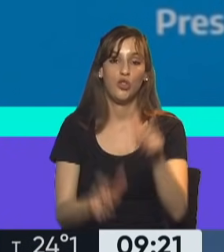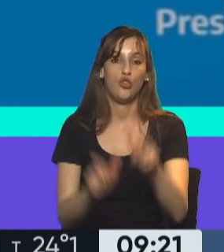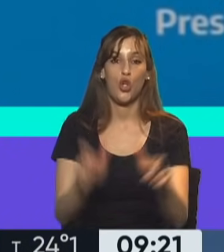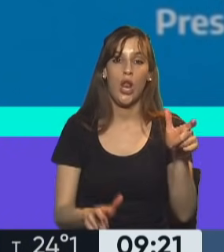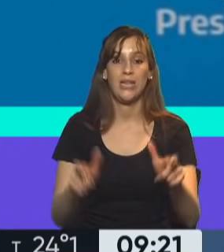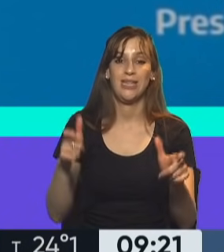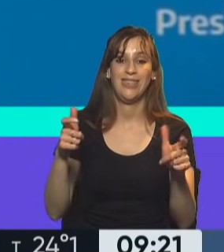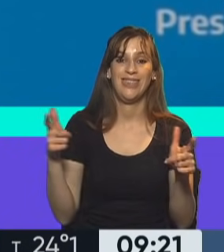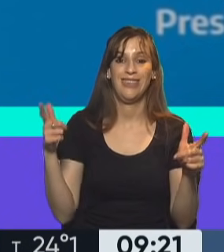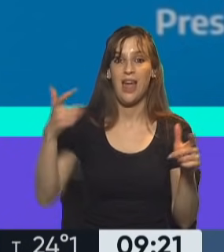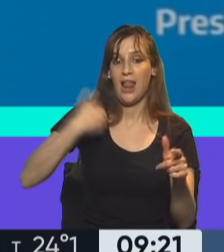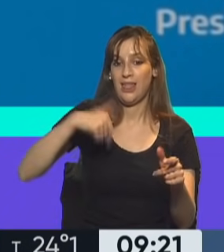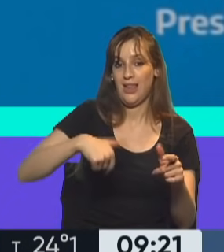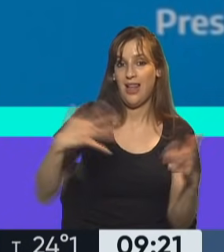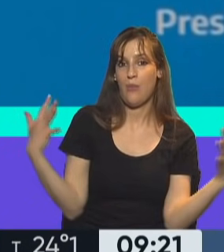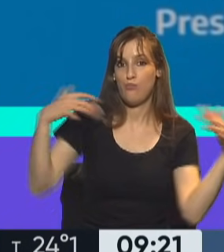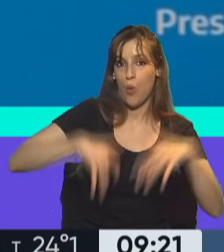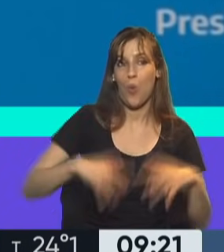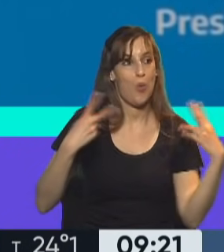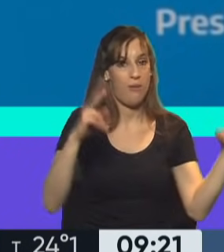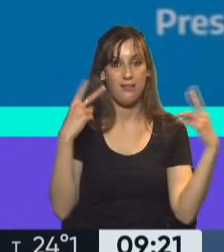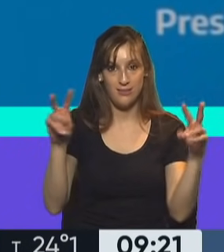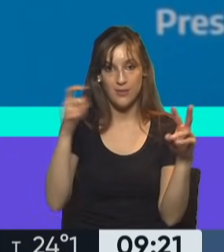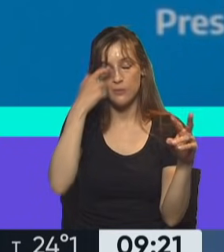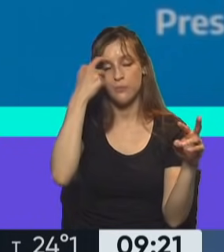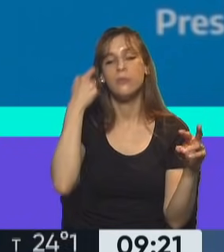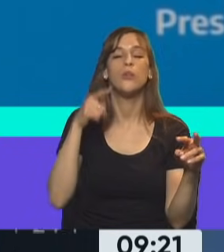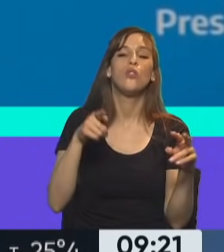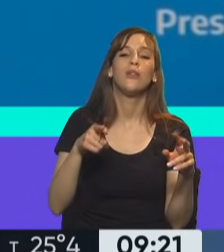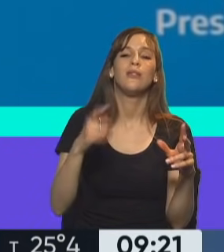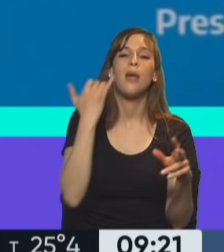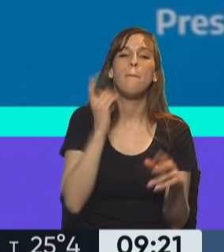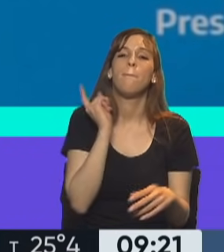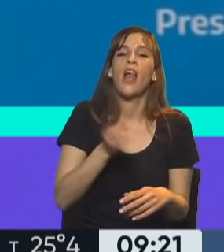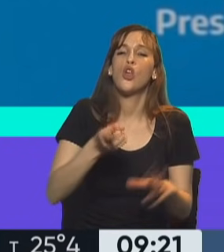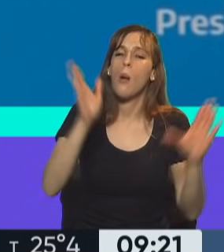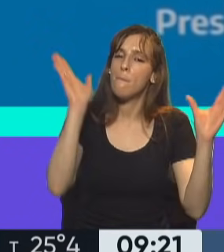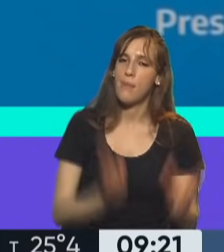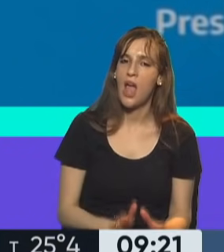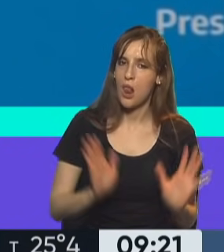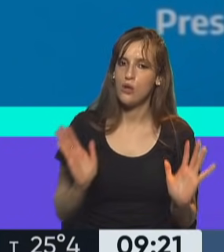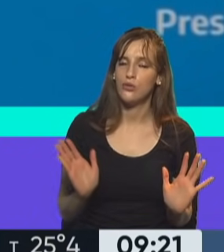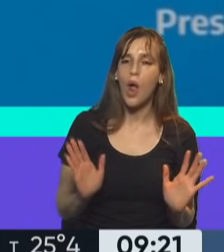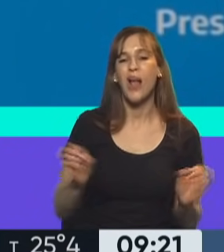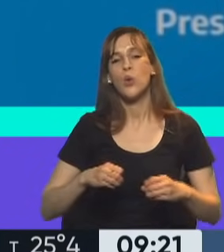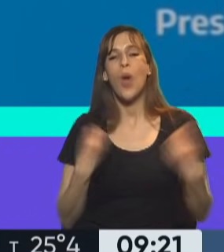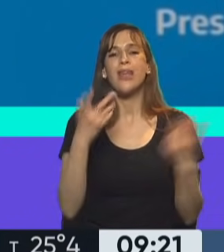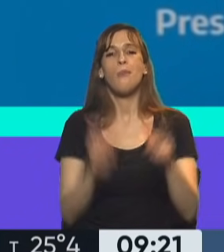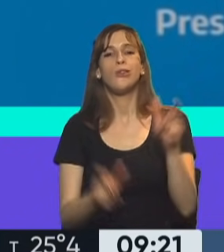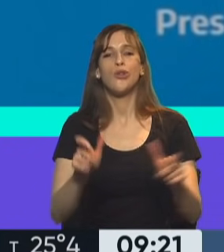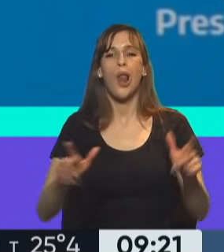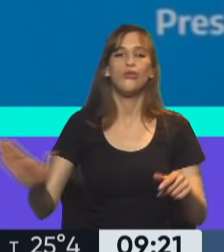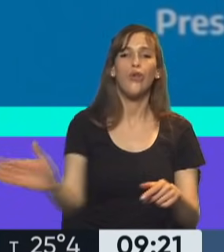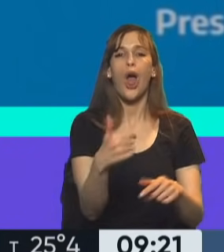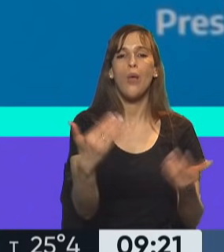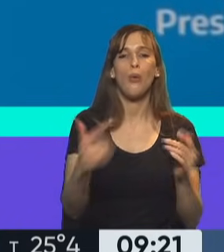Argentina por turismo, así que desde ese punto de vista el riesgo se minimiza muchísimo. Ese es el objetivo. Igualmente se va